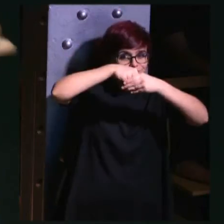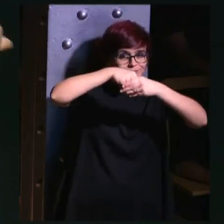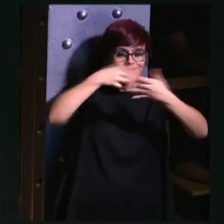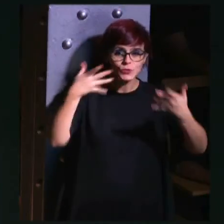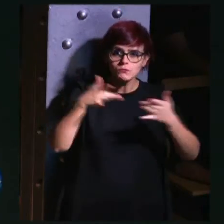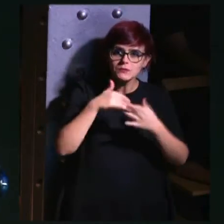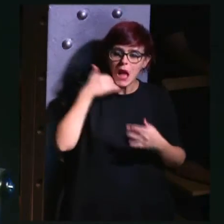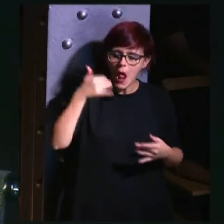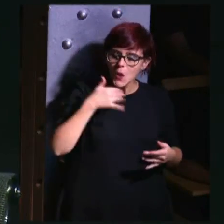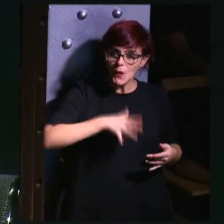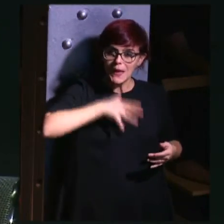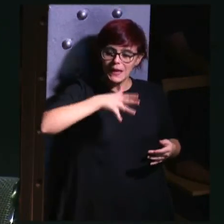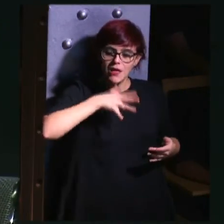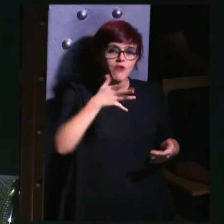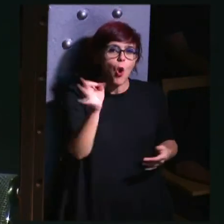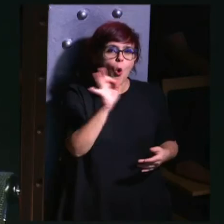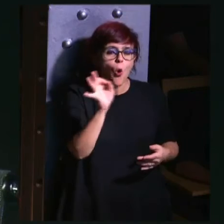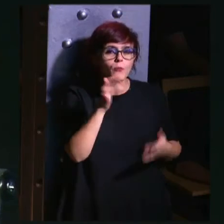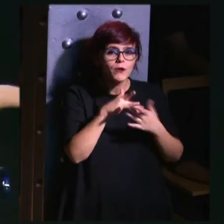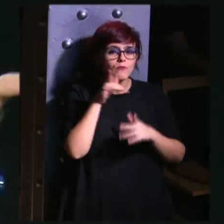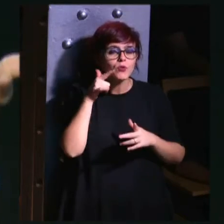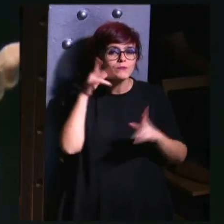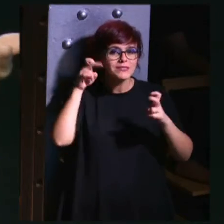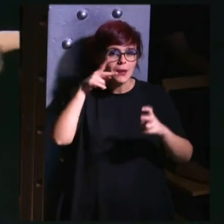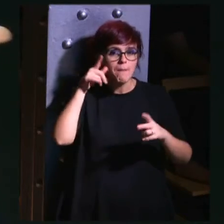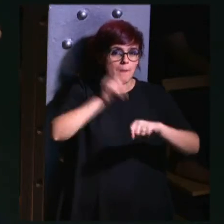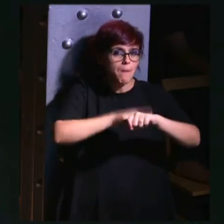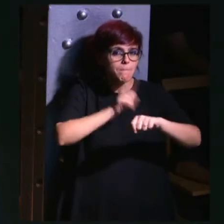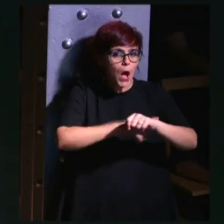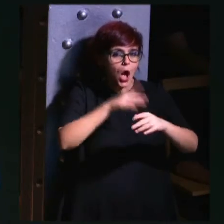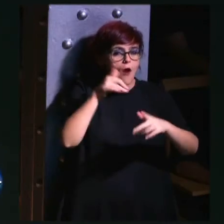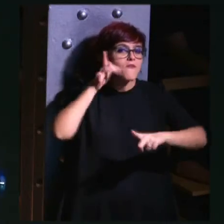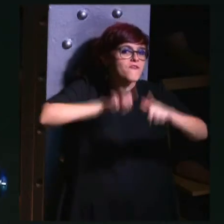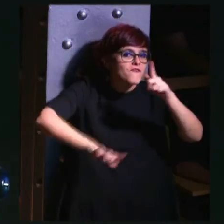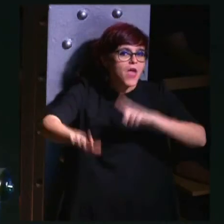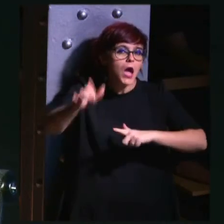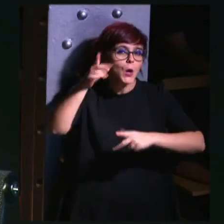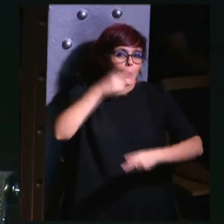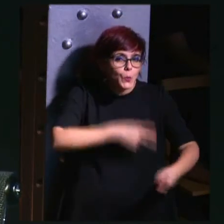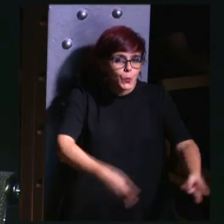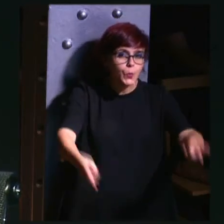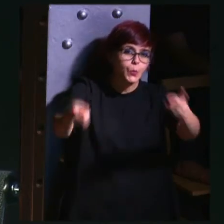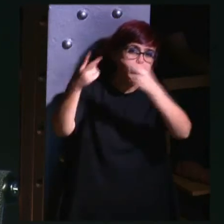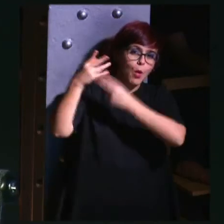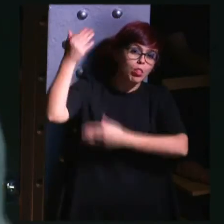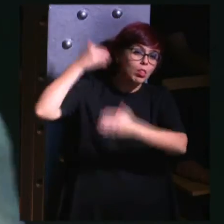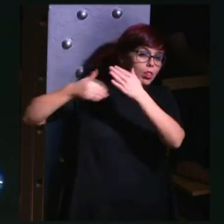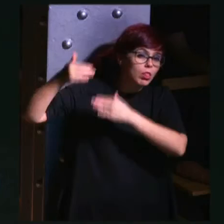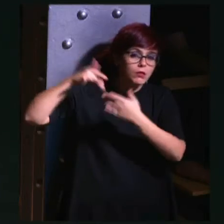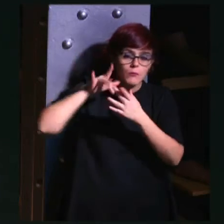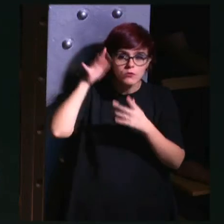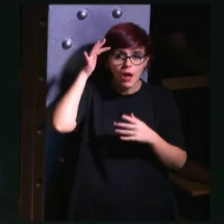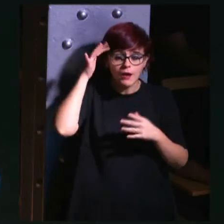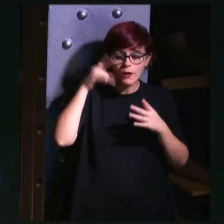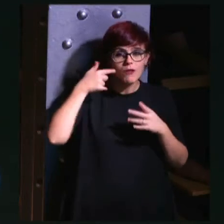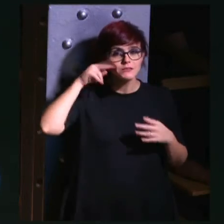bastante, bastante increíble. O nos permite, por ejemplo, viajar en el tiempo, ¿no? Y una vez que estás inmerso en una realidad virtual y yo puedo generar, pues yo qué sé,